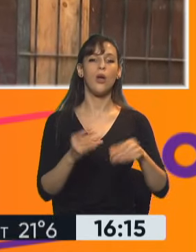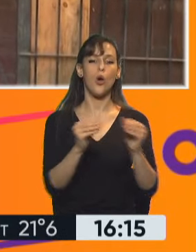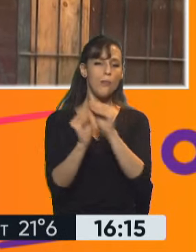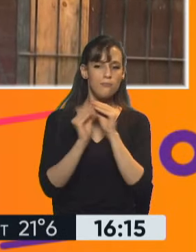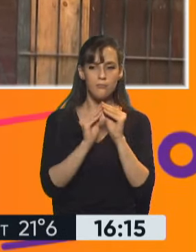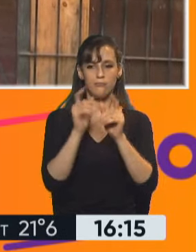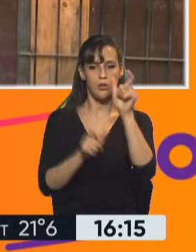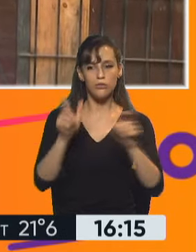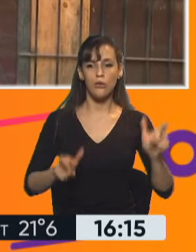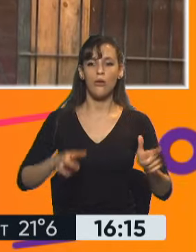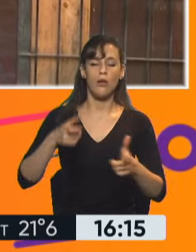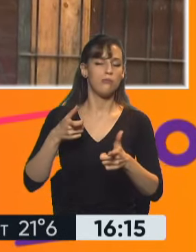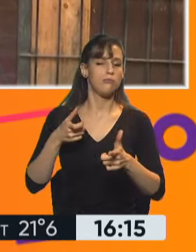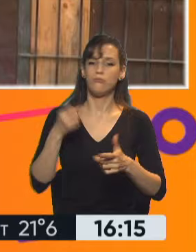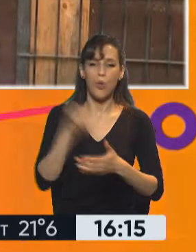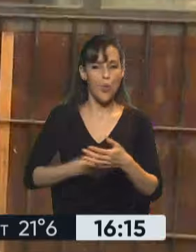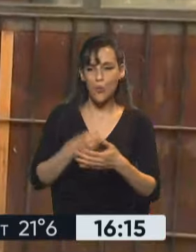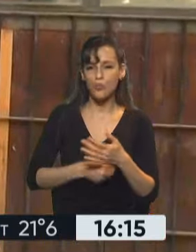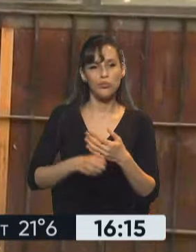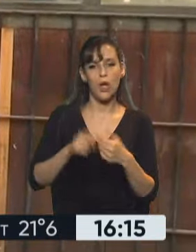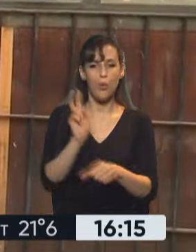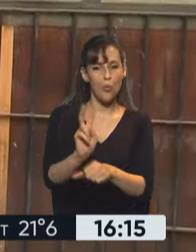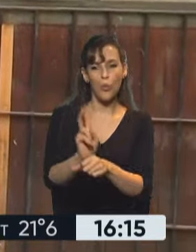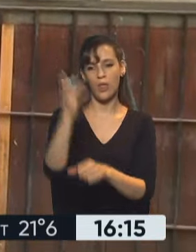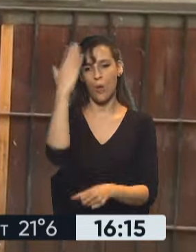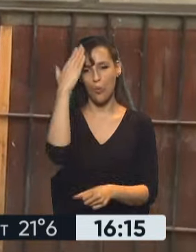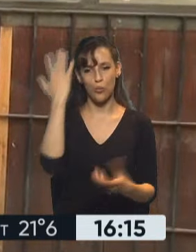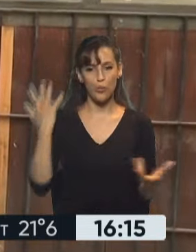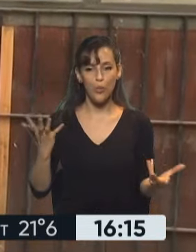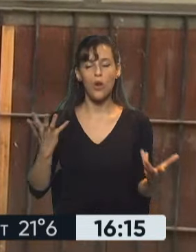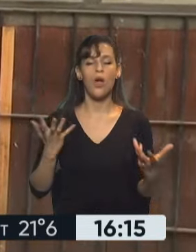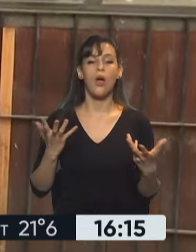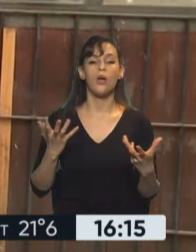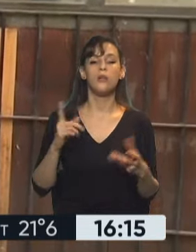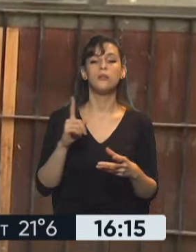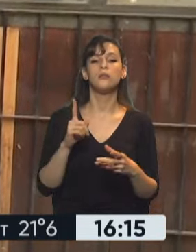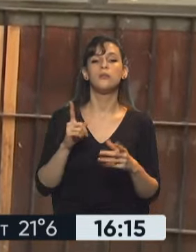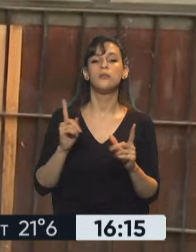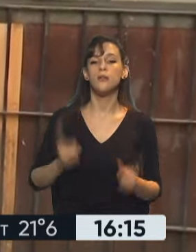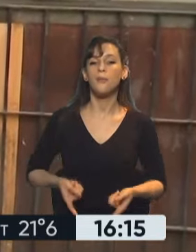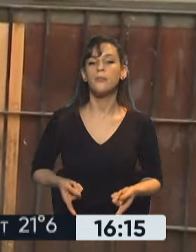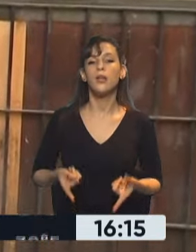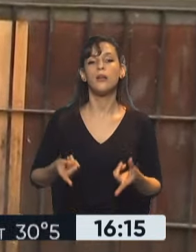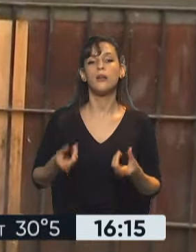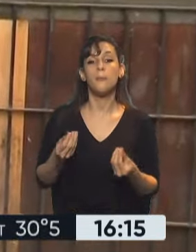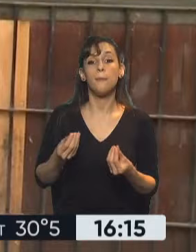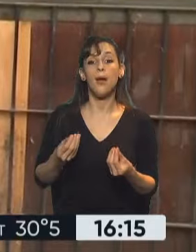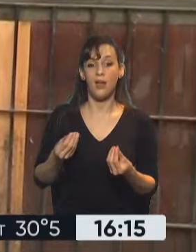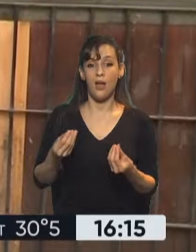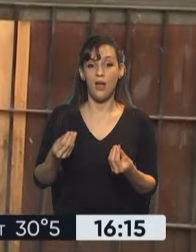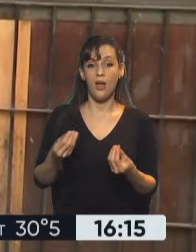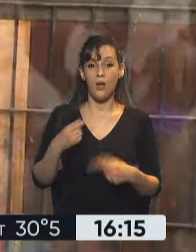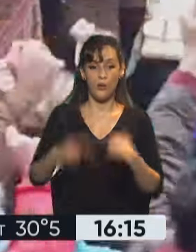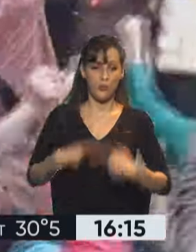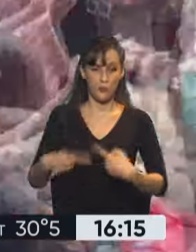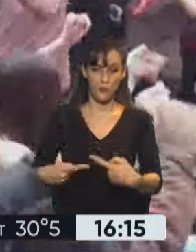en la lucha por la cultura popular, por una cultura nacional, científica, que nos ayude a seguir adelante con estas cuestiones